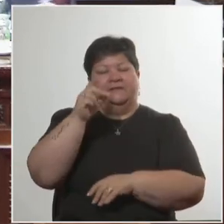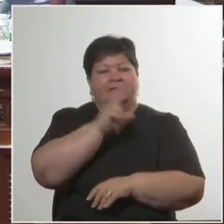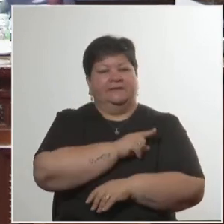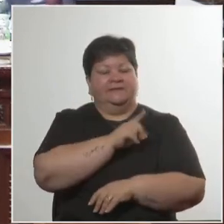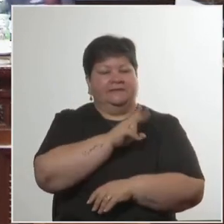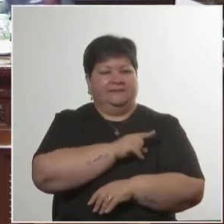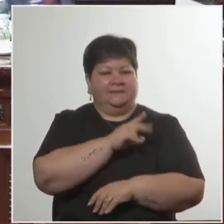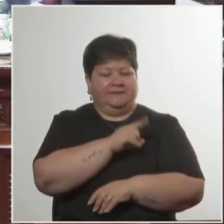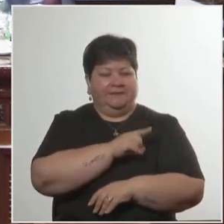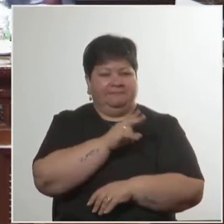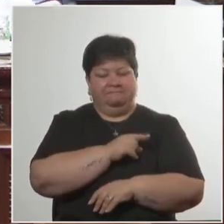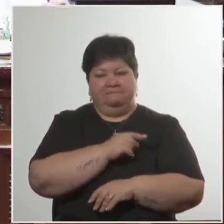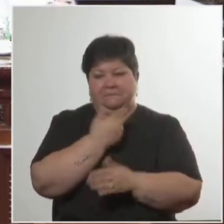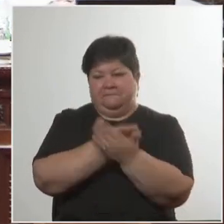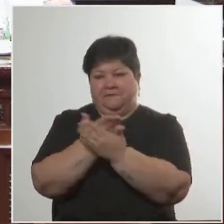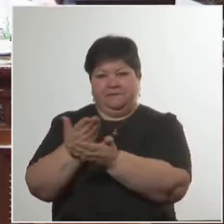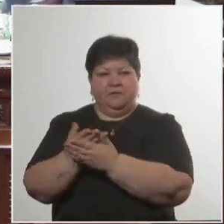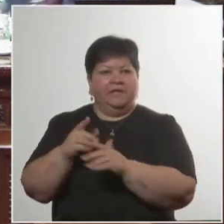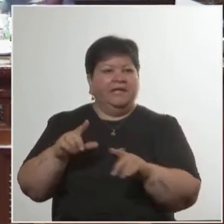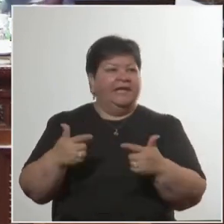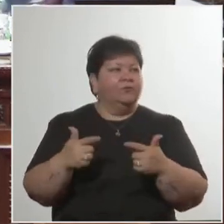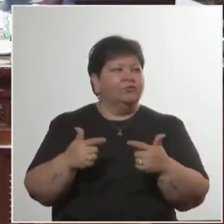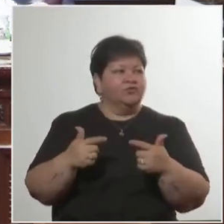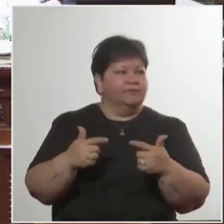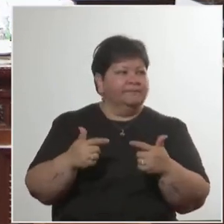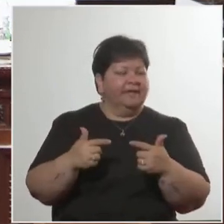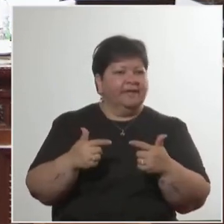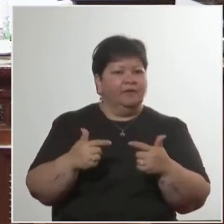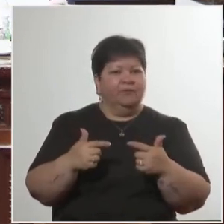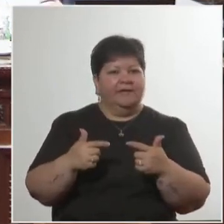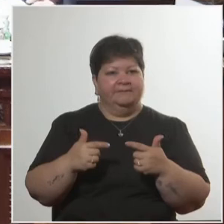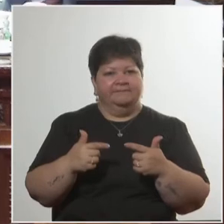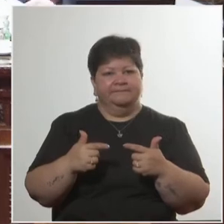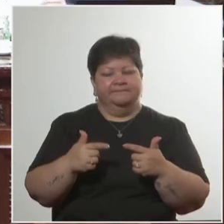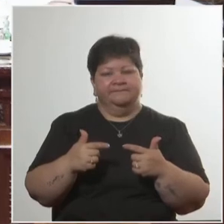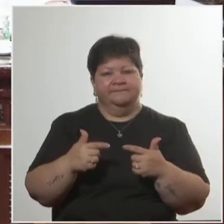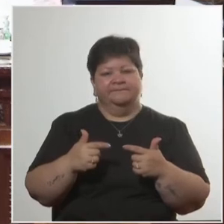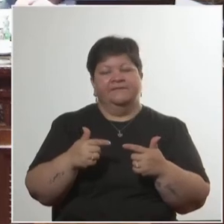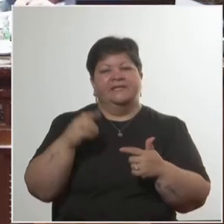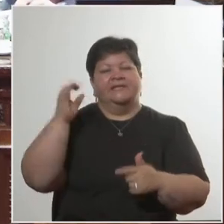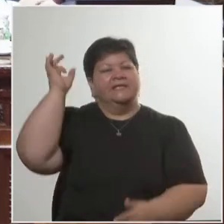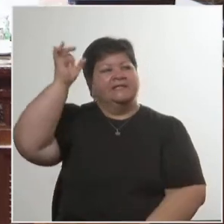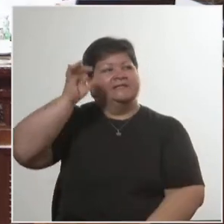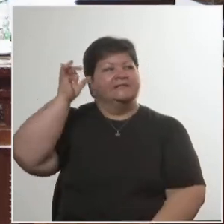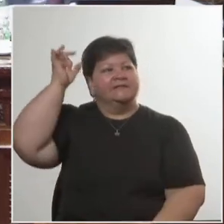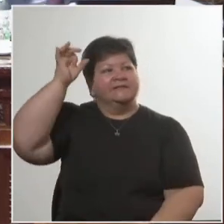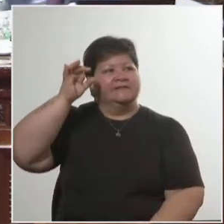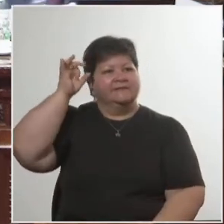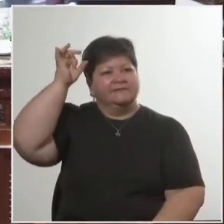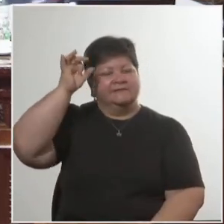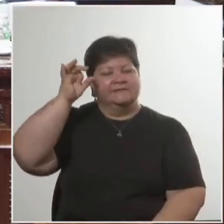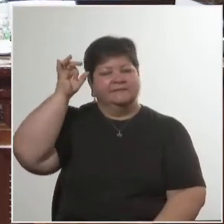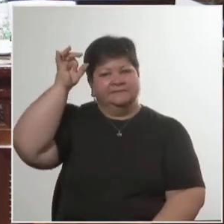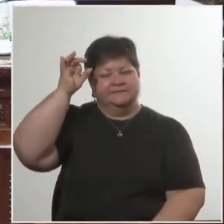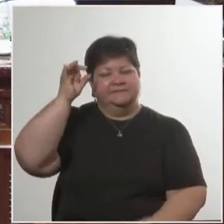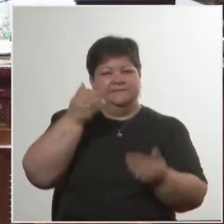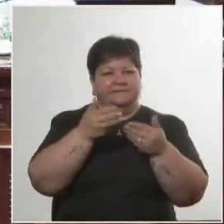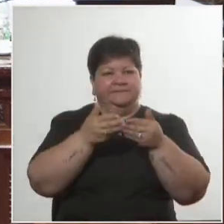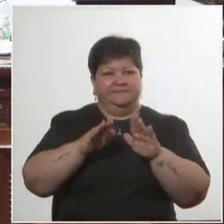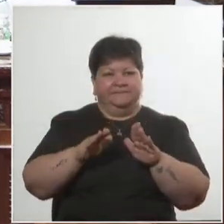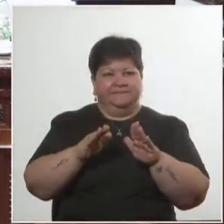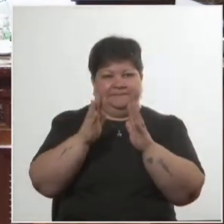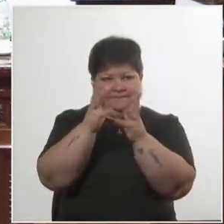no se registraron inasistencias el senado ingresa a la consideración del orden del día